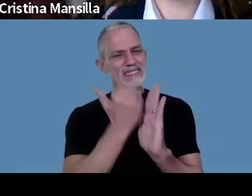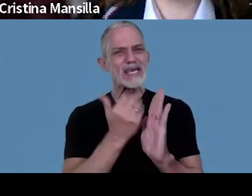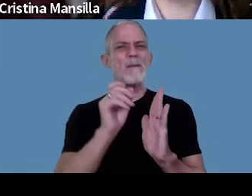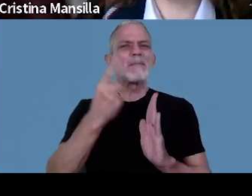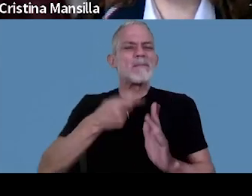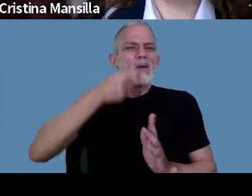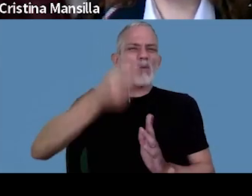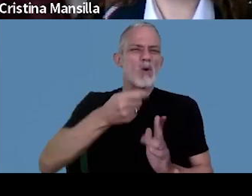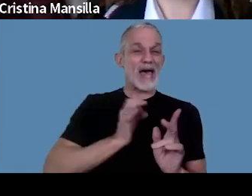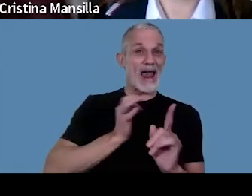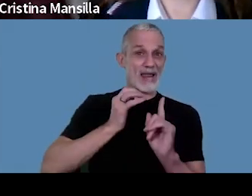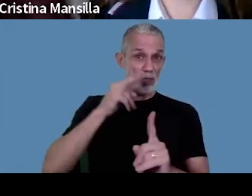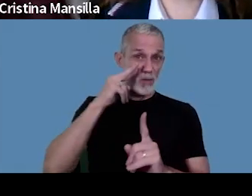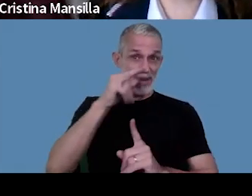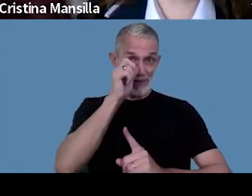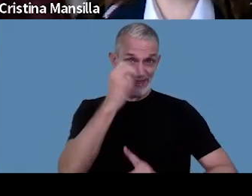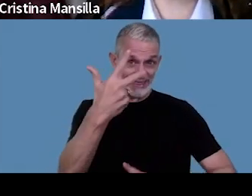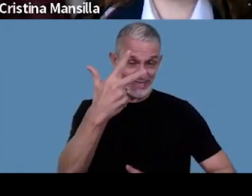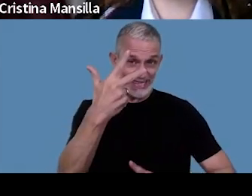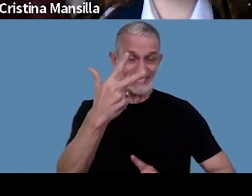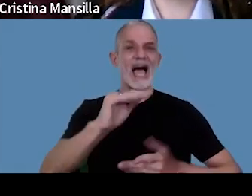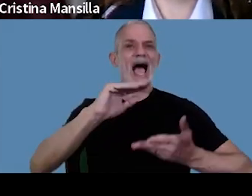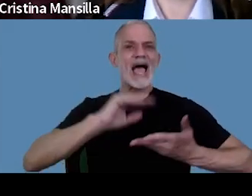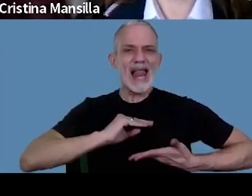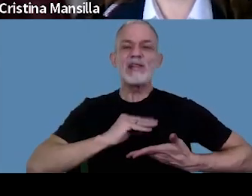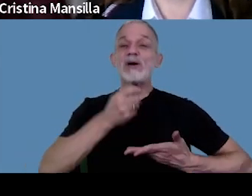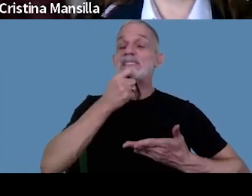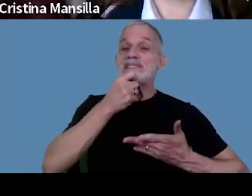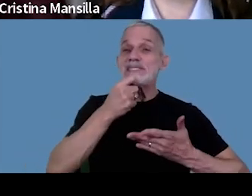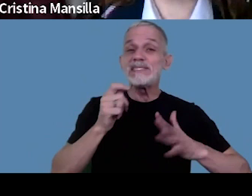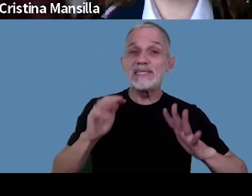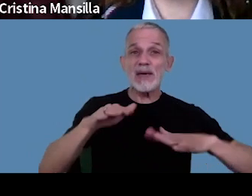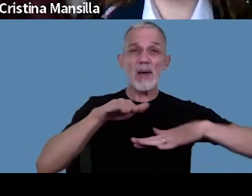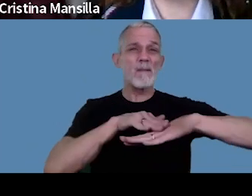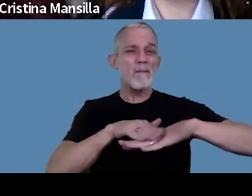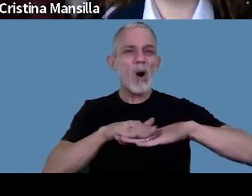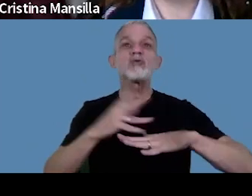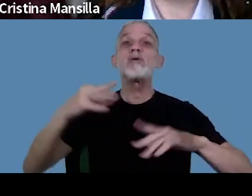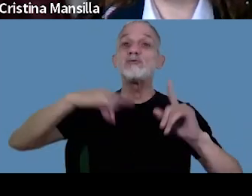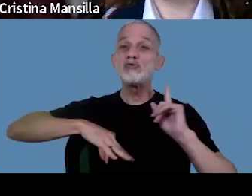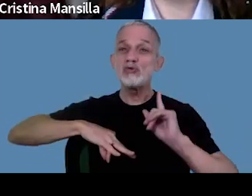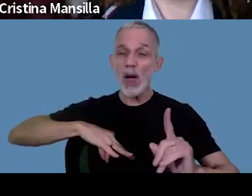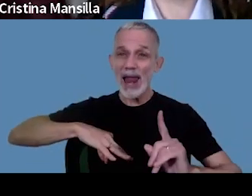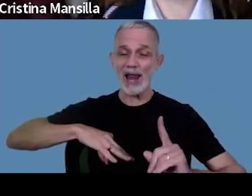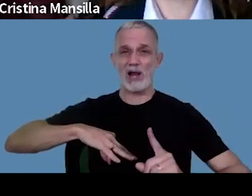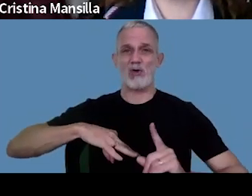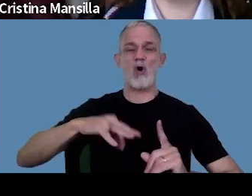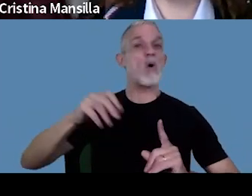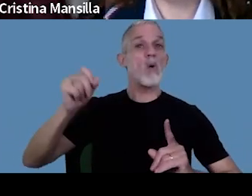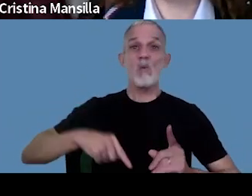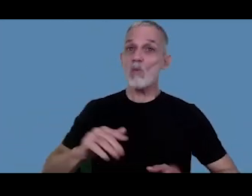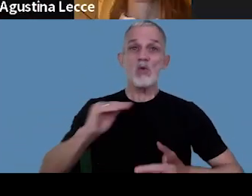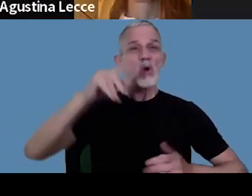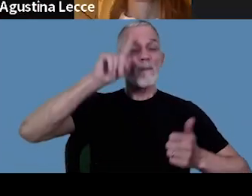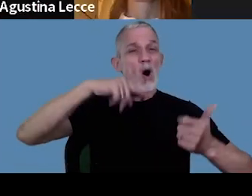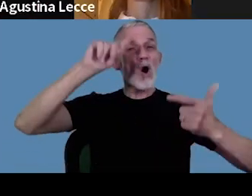año 2023, siempre que el monto de remuneración y haber bruto mensual,